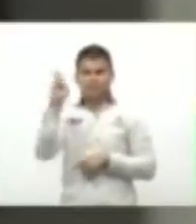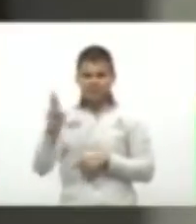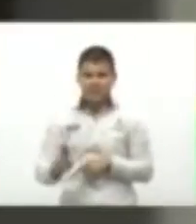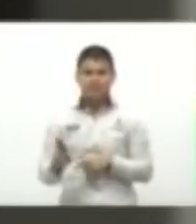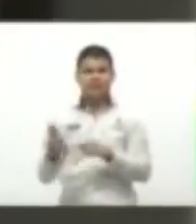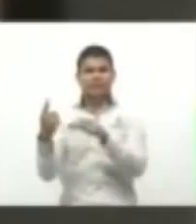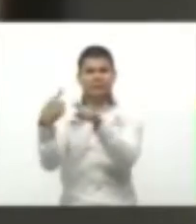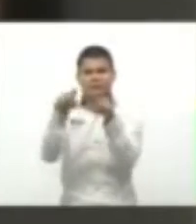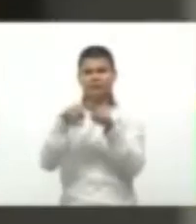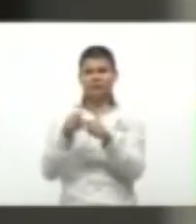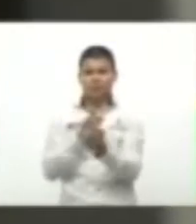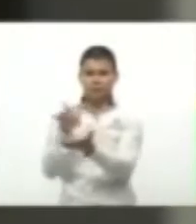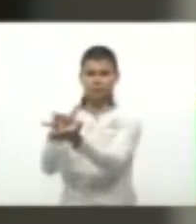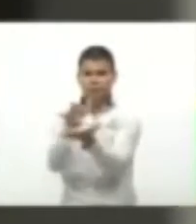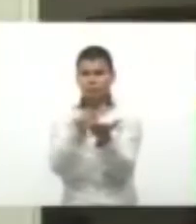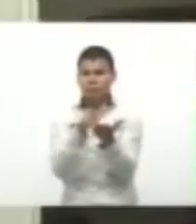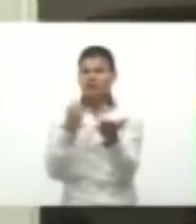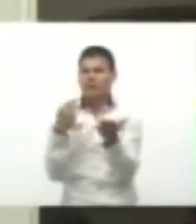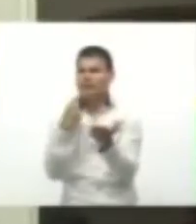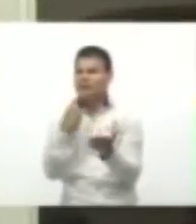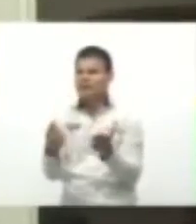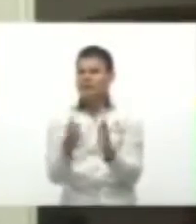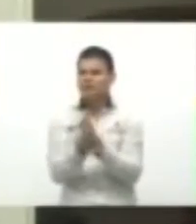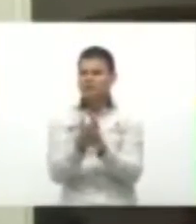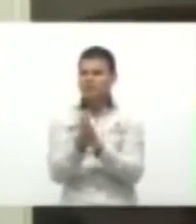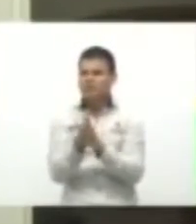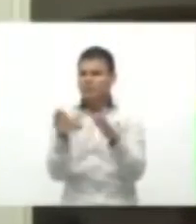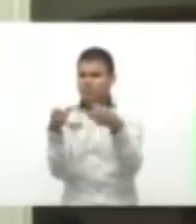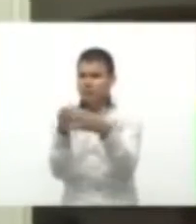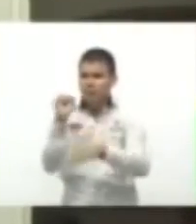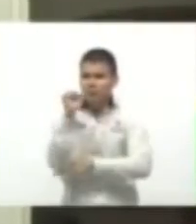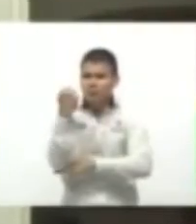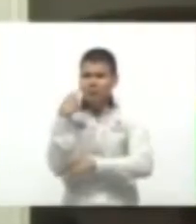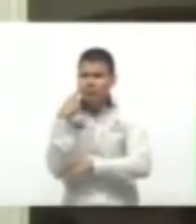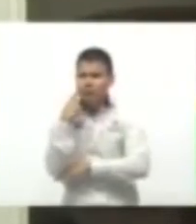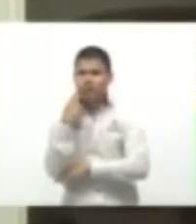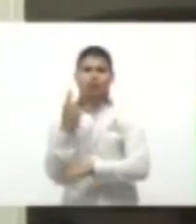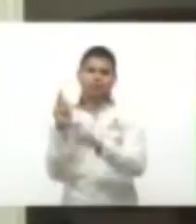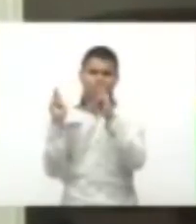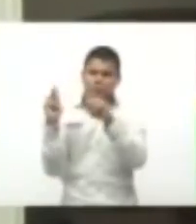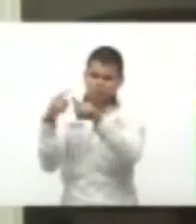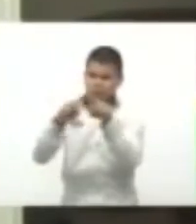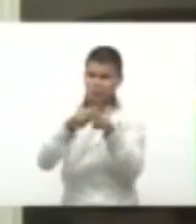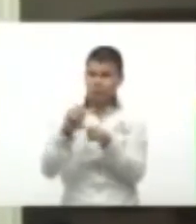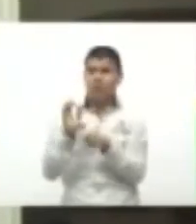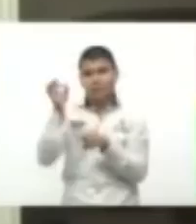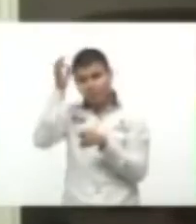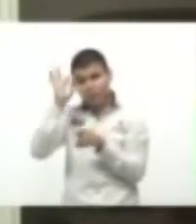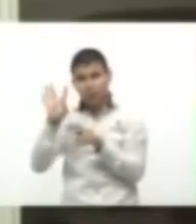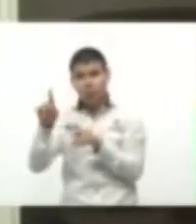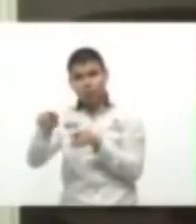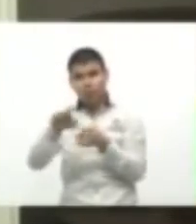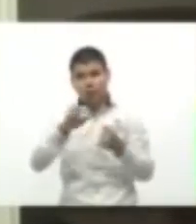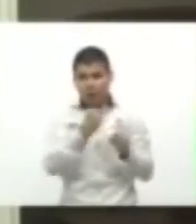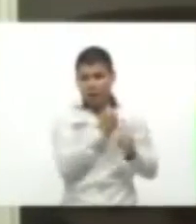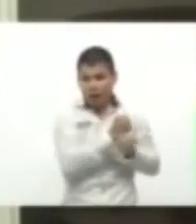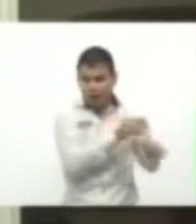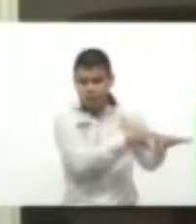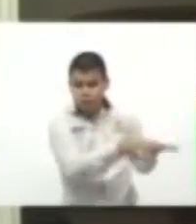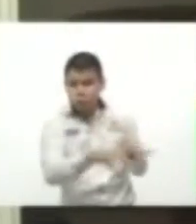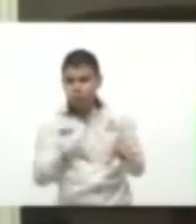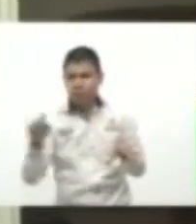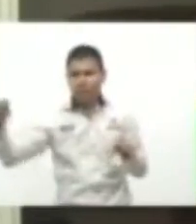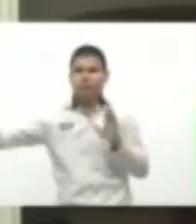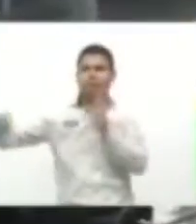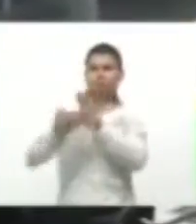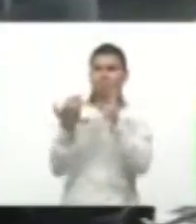la problemática de un asentamiento. Yo como miembro del Comité Ejecutivo de la CUT también apoyo la lucha y defensa de los derechos humanos de los trabajadores y